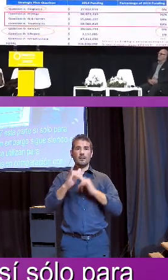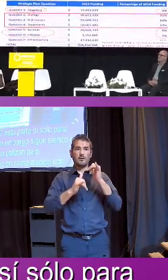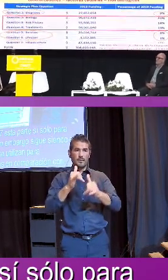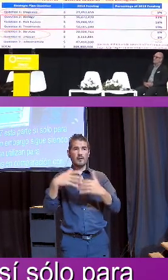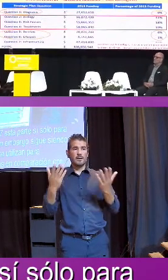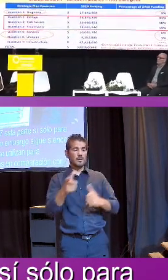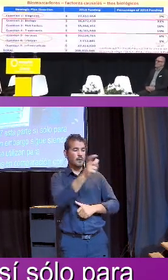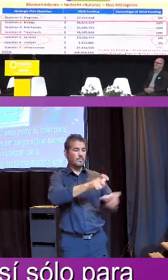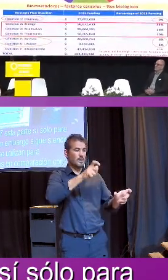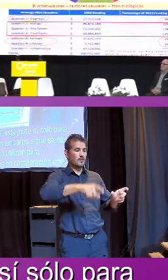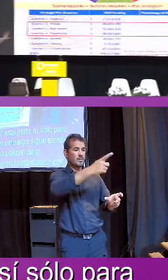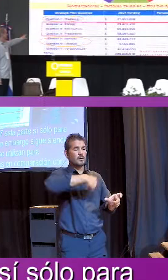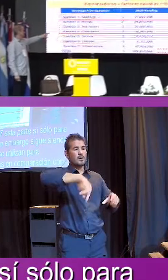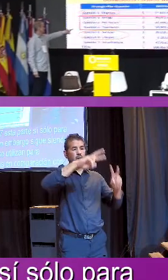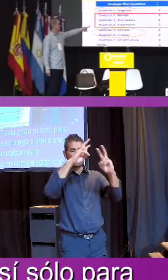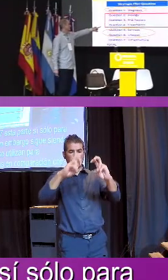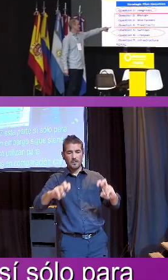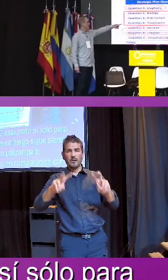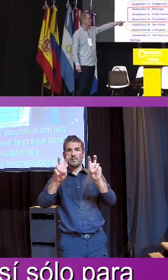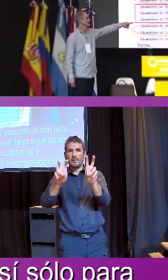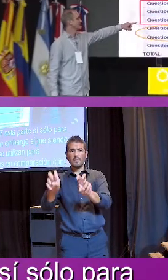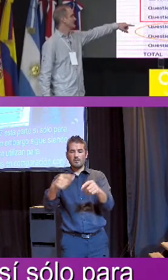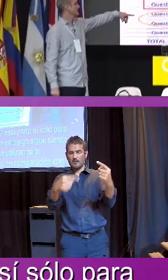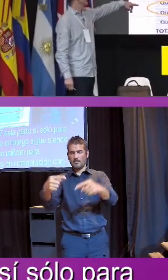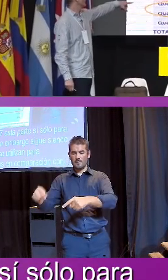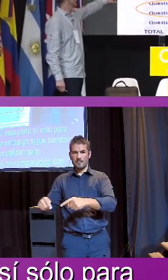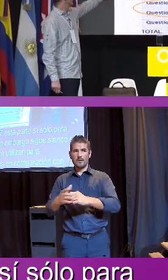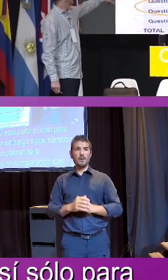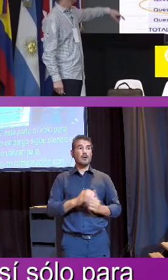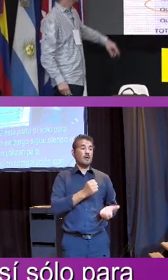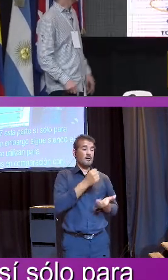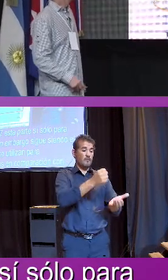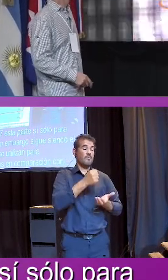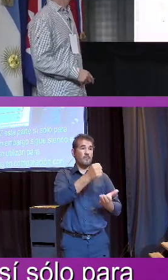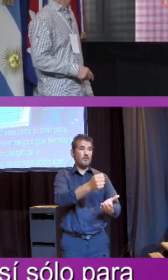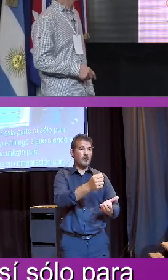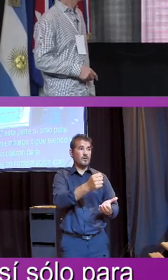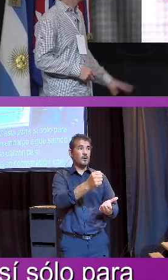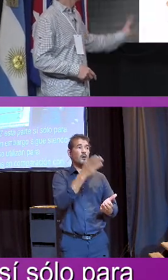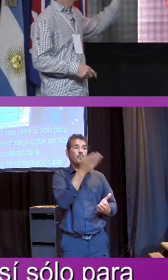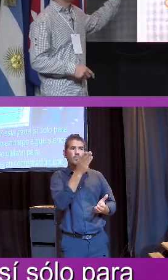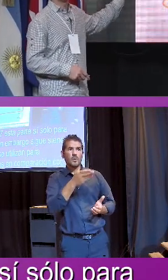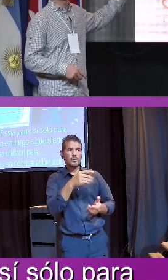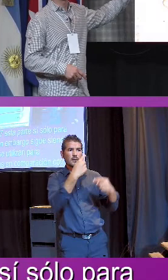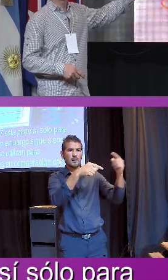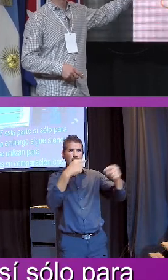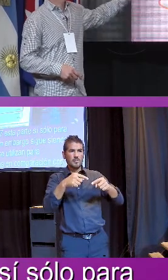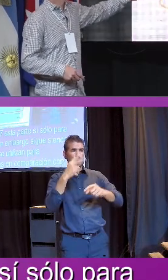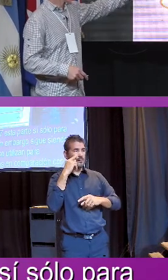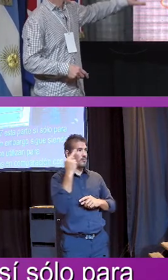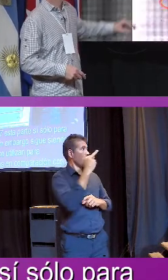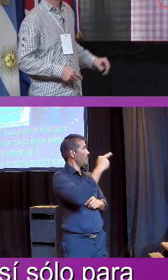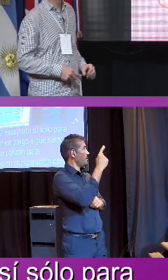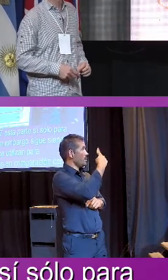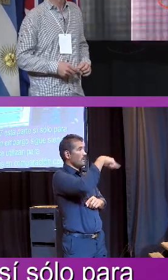investigar cosas que tienen que ver sobre todo, fíjense los porcentajes de los fondos dedicados, sobre todo a biomarcadores,